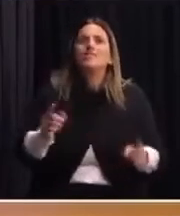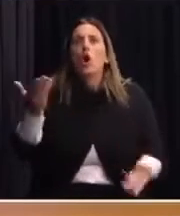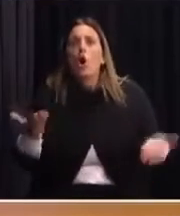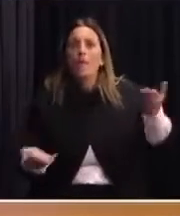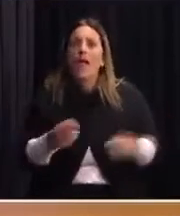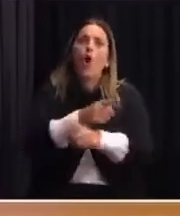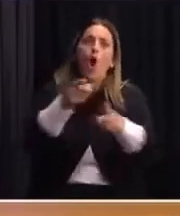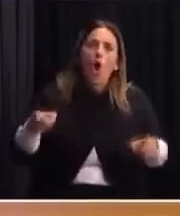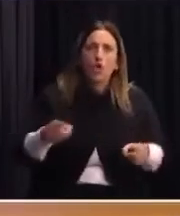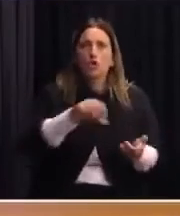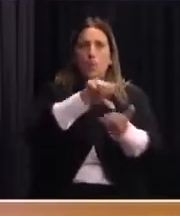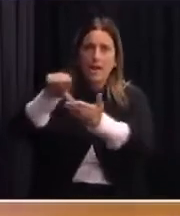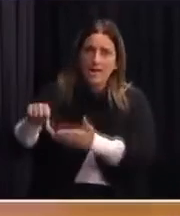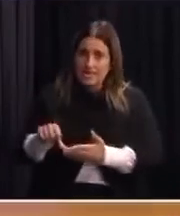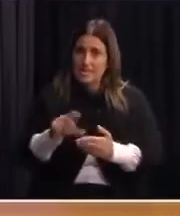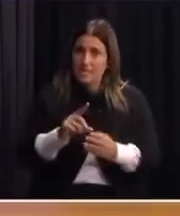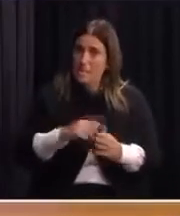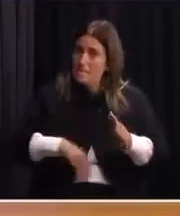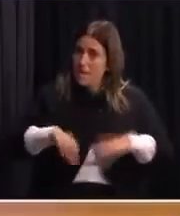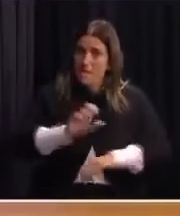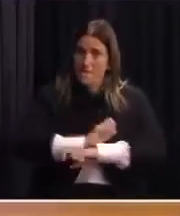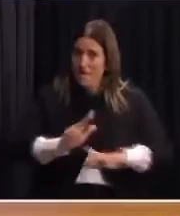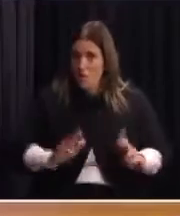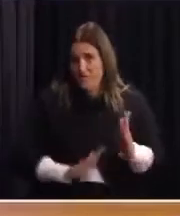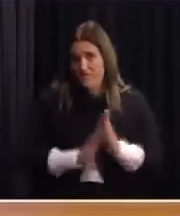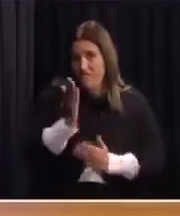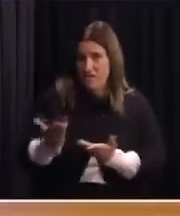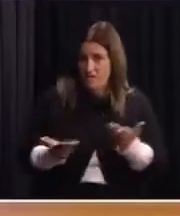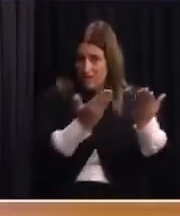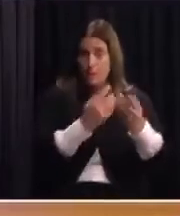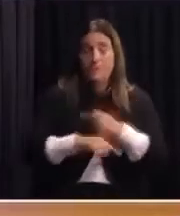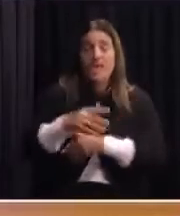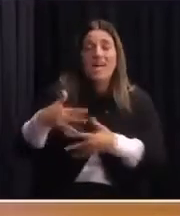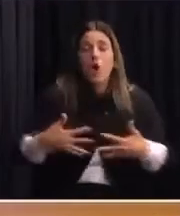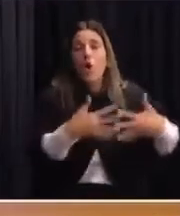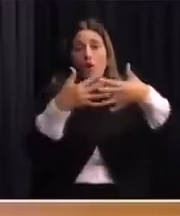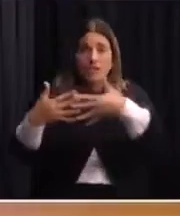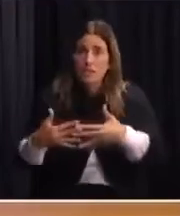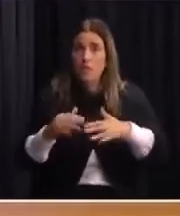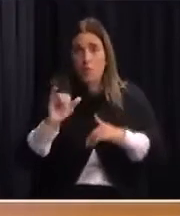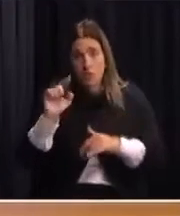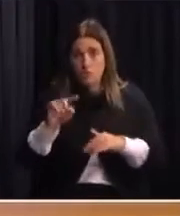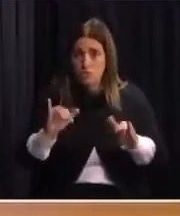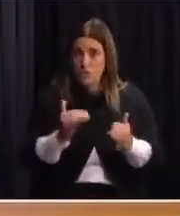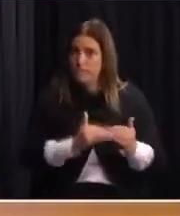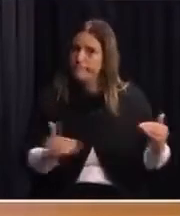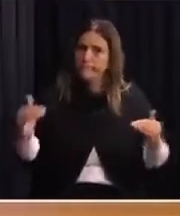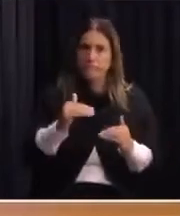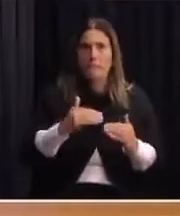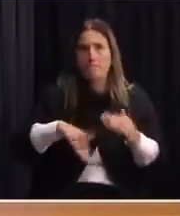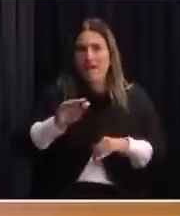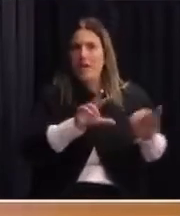inflación recordemos que hay países como eeuu que tienen un objetivo de inflación de 2% y hoy está por encima del